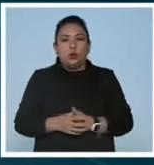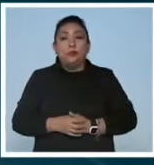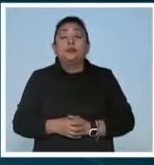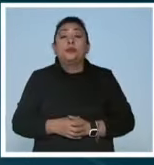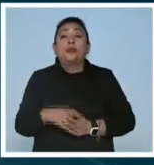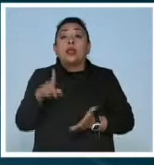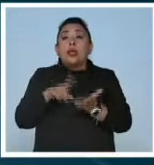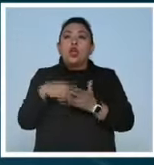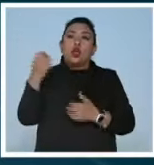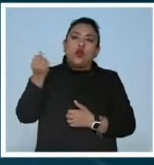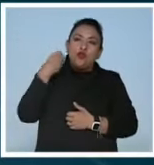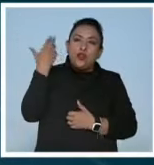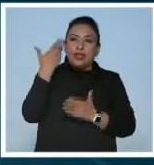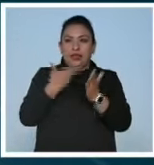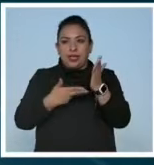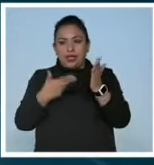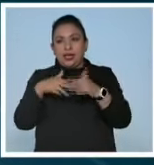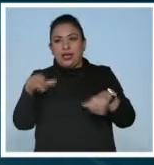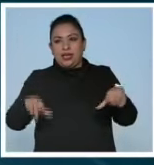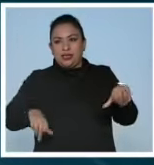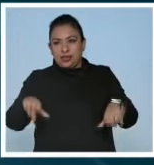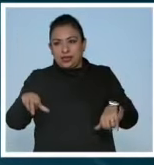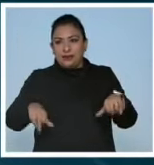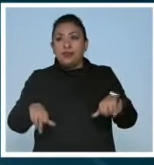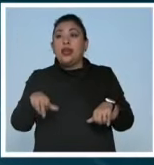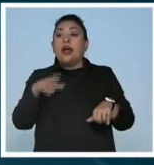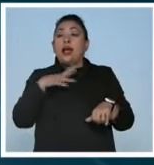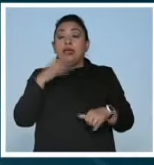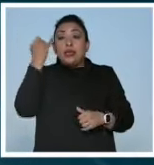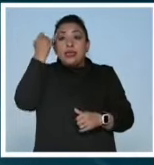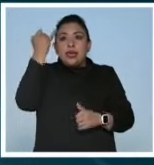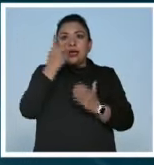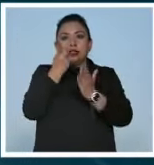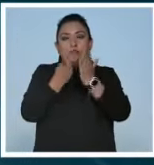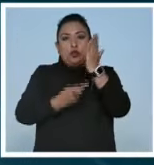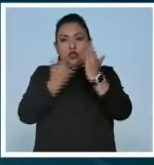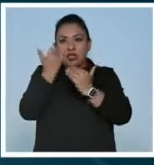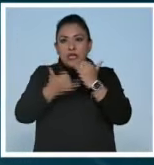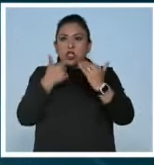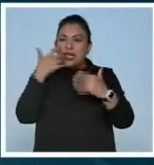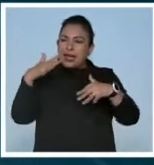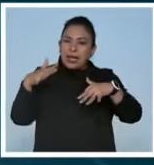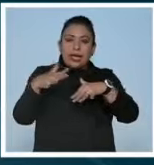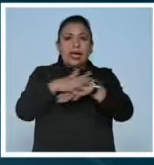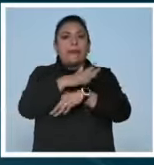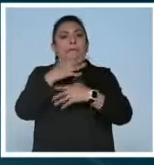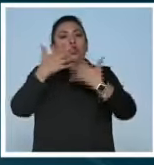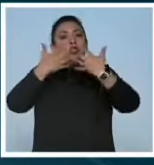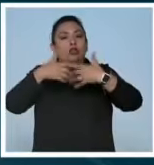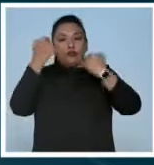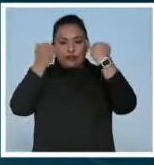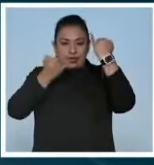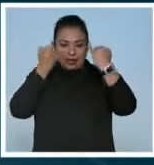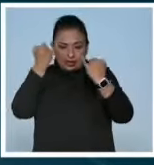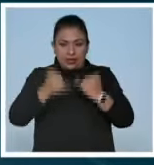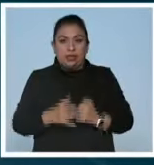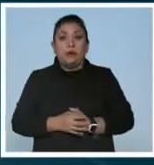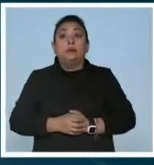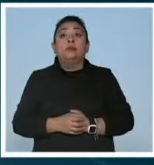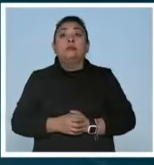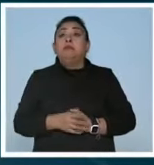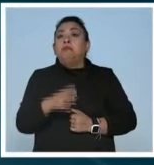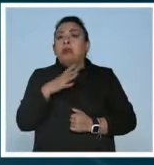A través de conferencias, talleres y actividades, se detonan ideas y proyectos que buscan revolucionar la industria creativa.